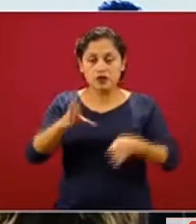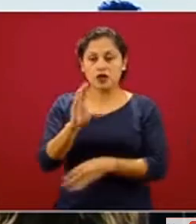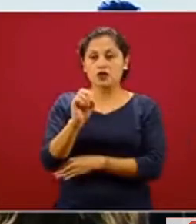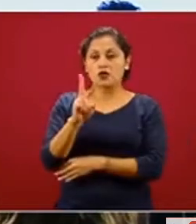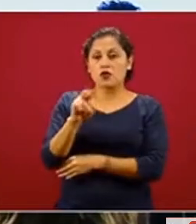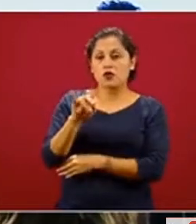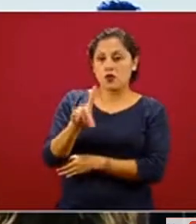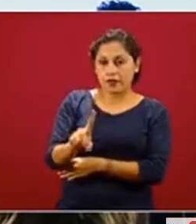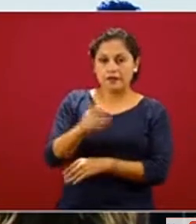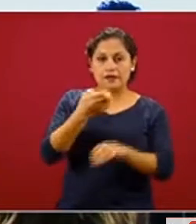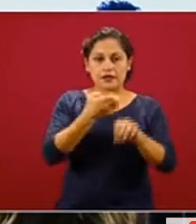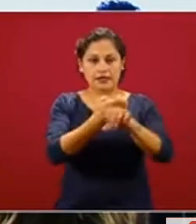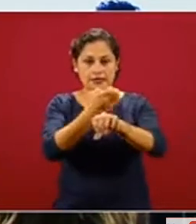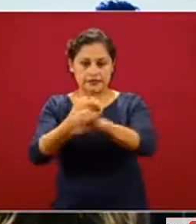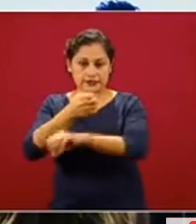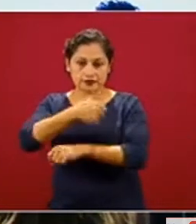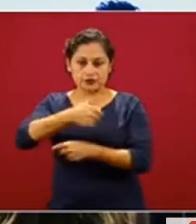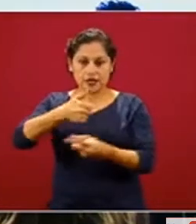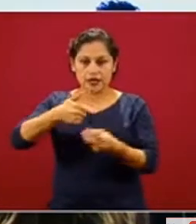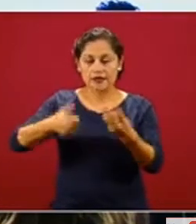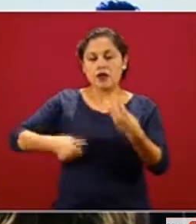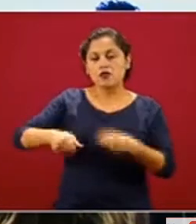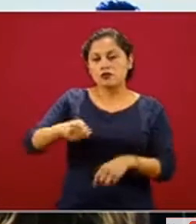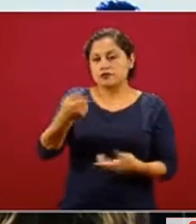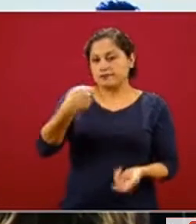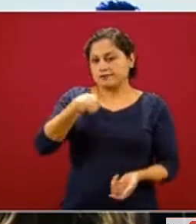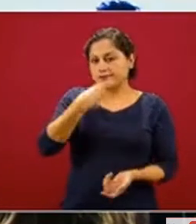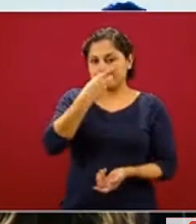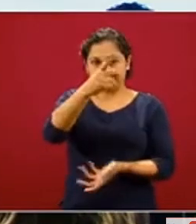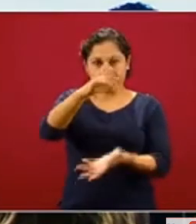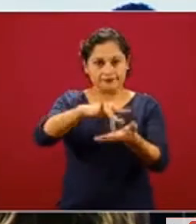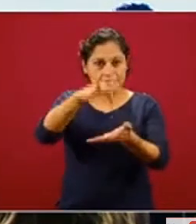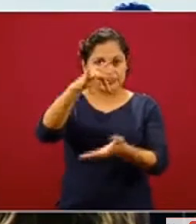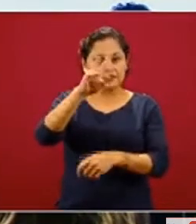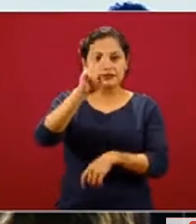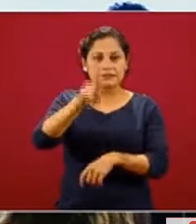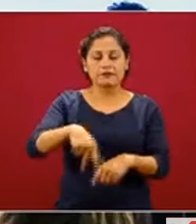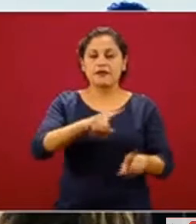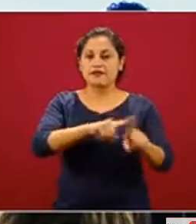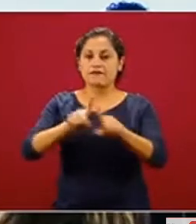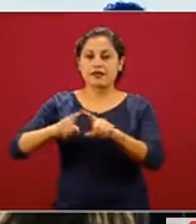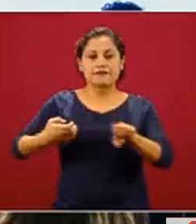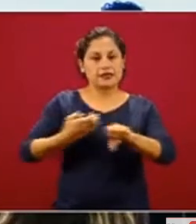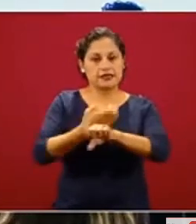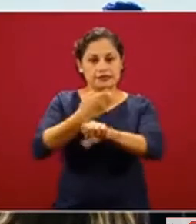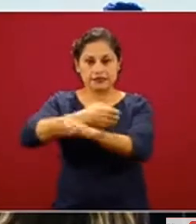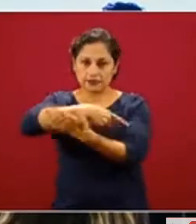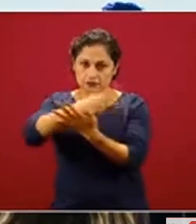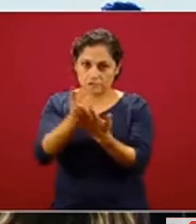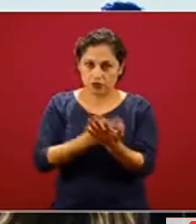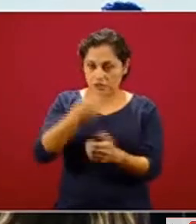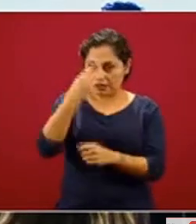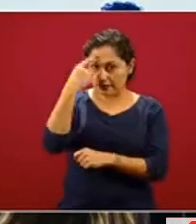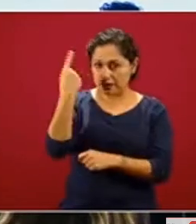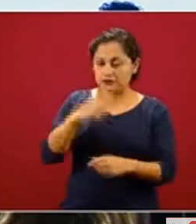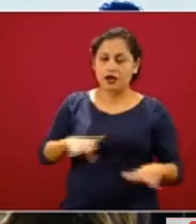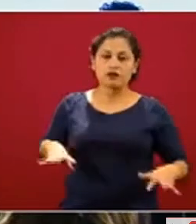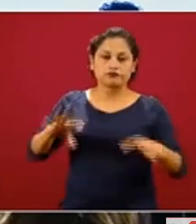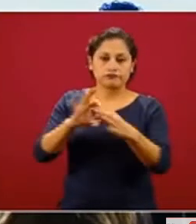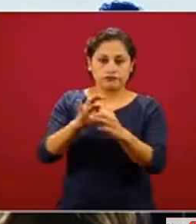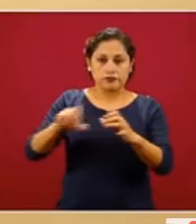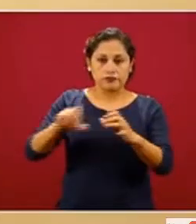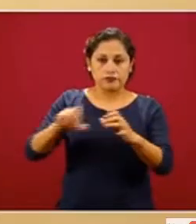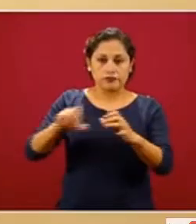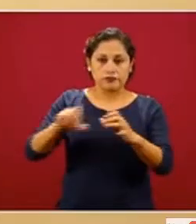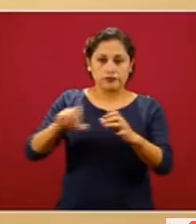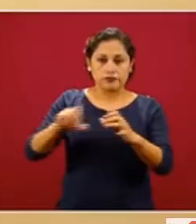es importante, y desde aquí mi agradecimiento a todos los programas estatales que han sido solidarios con las acciones generales de las Secretarías de